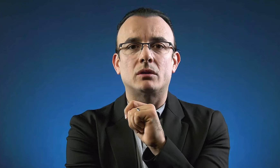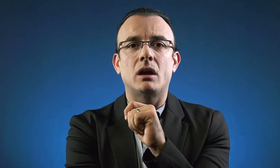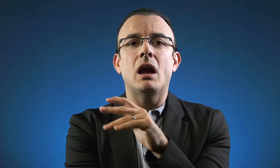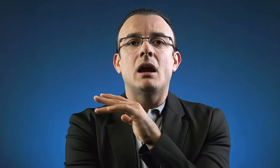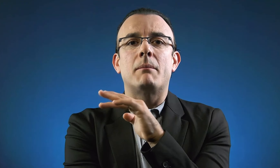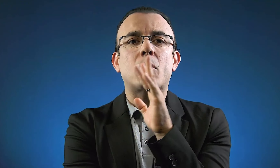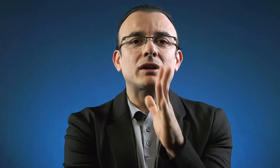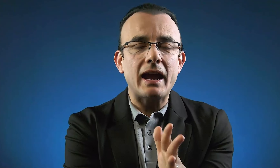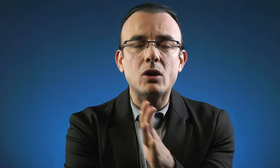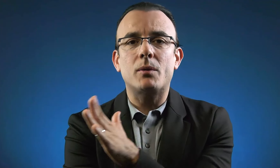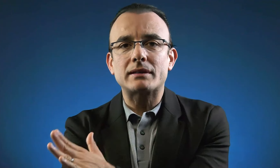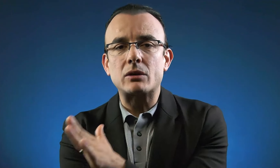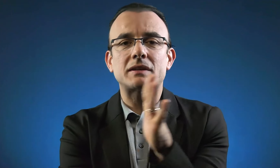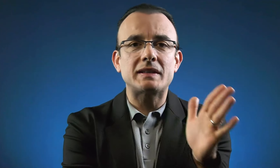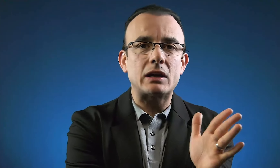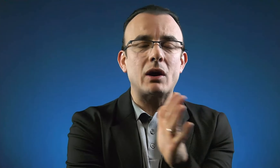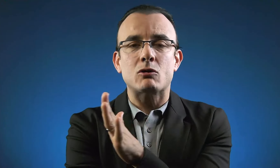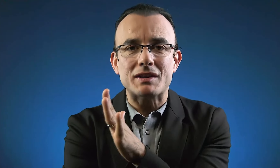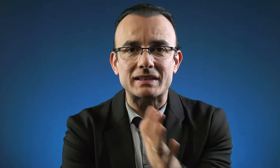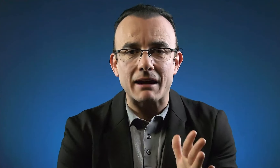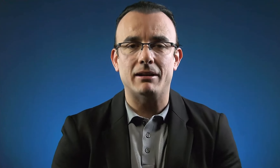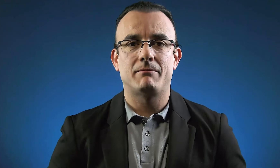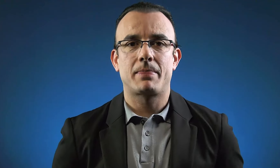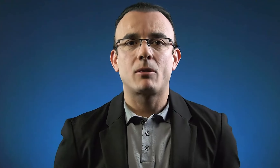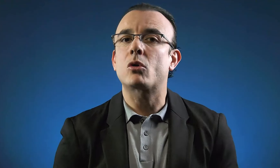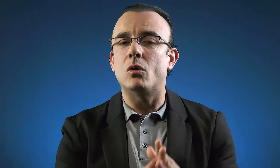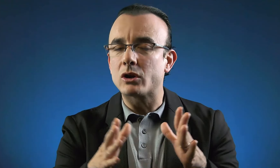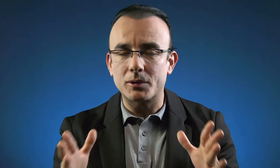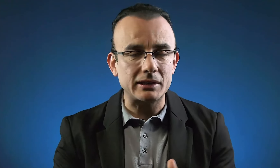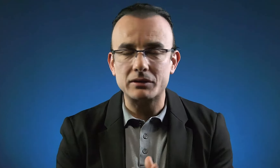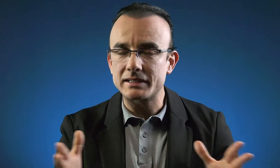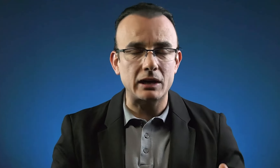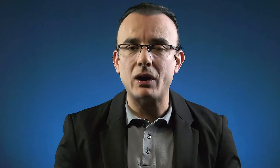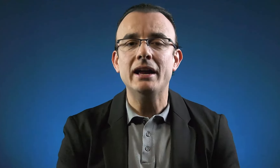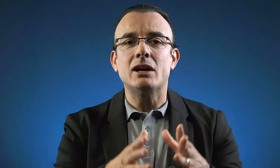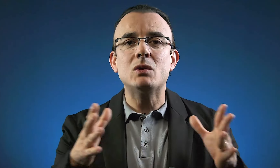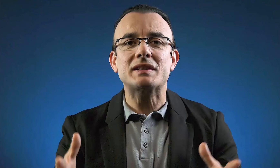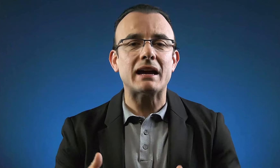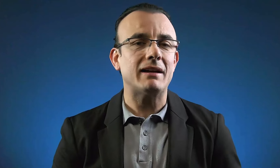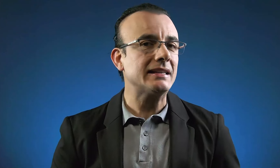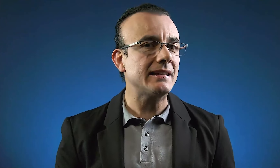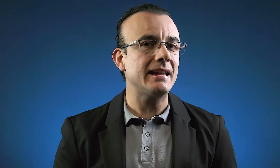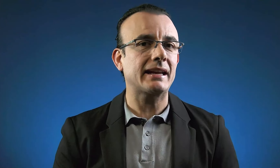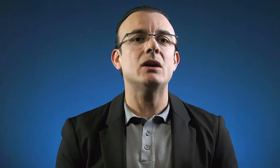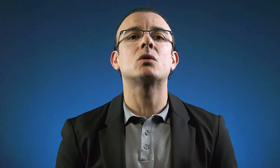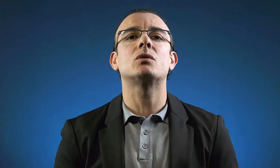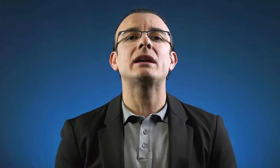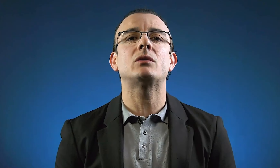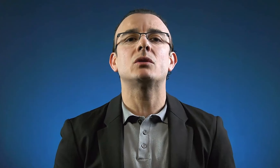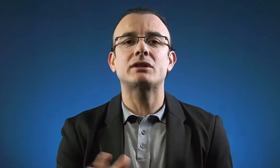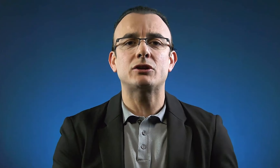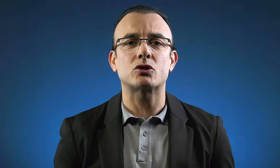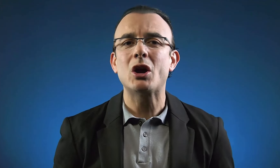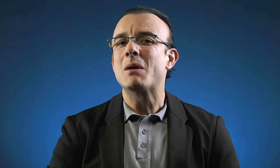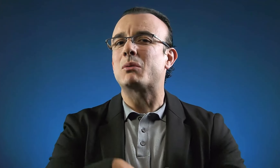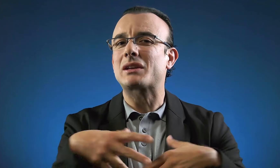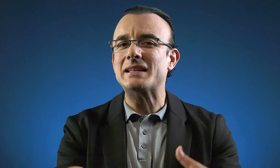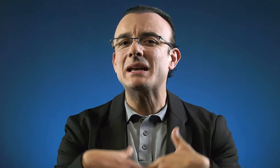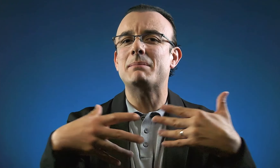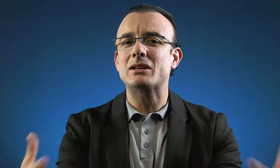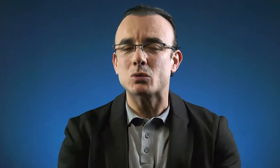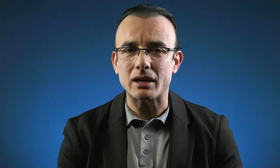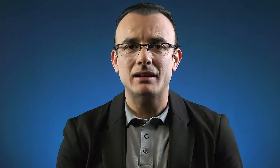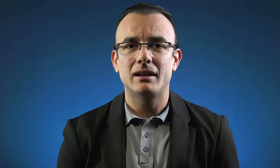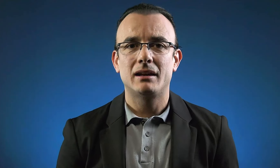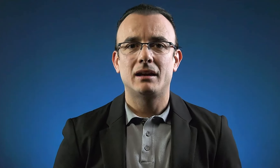situación? ¿Por qué el gobernador de Sinaloa no estaba? Ojo, el gobernador de Sinaloa no estaba ese día que ocurrieron los hechos. ¿Por qué